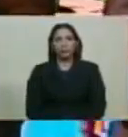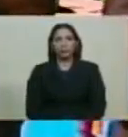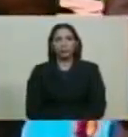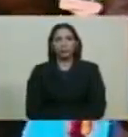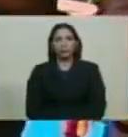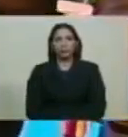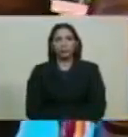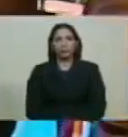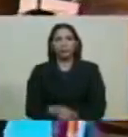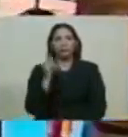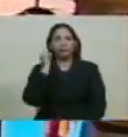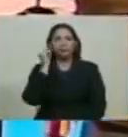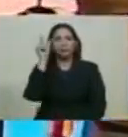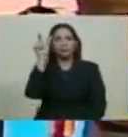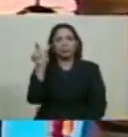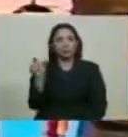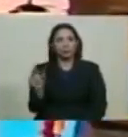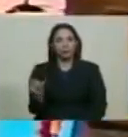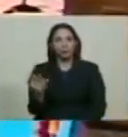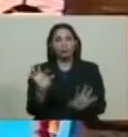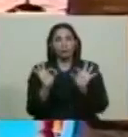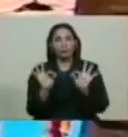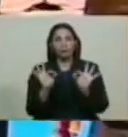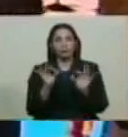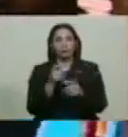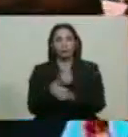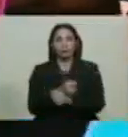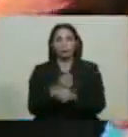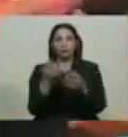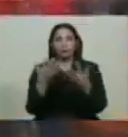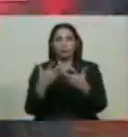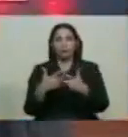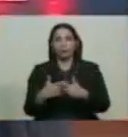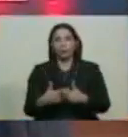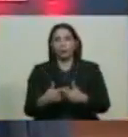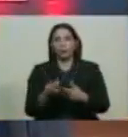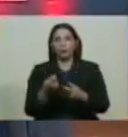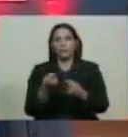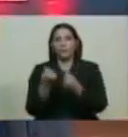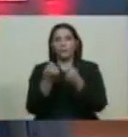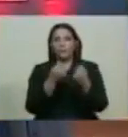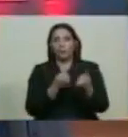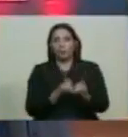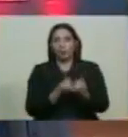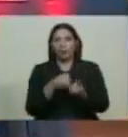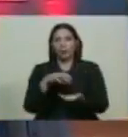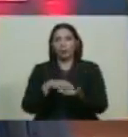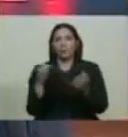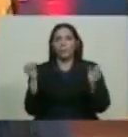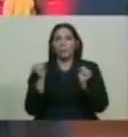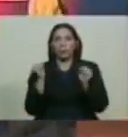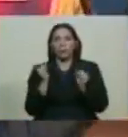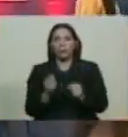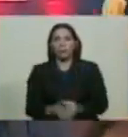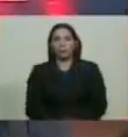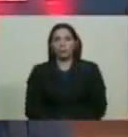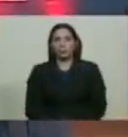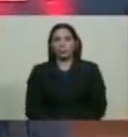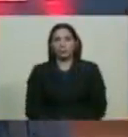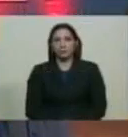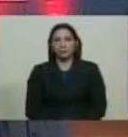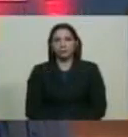Liz Estefanía Rivas Mora, especialidad Administración Financiera del Estado Mérida.